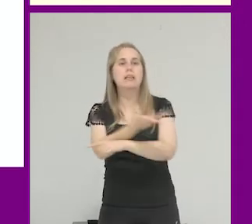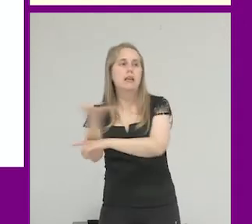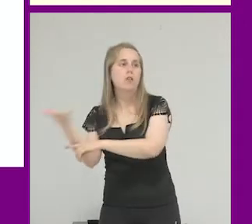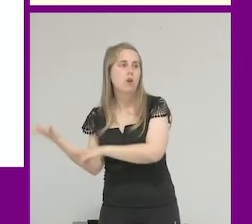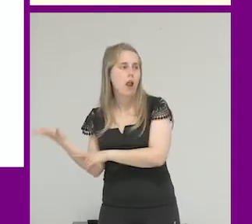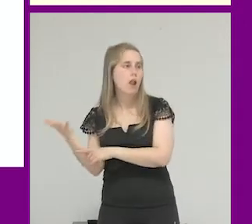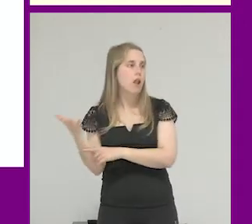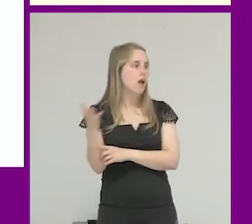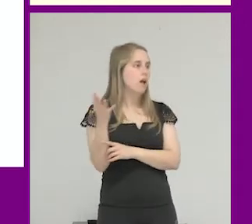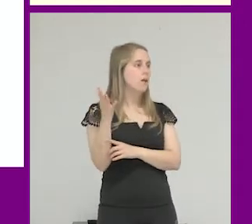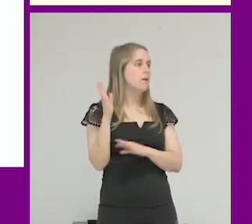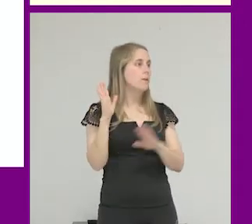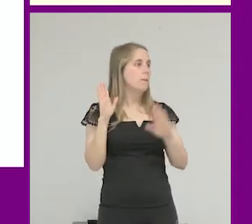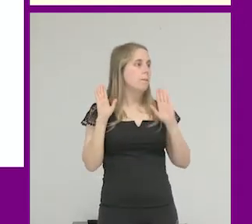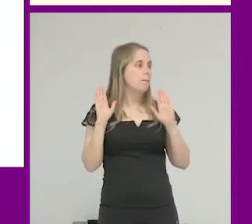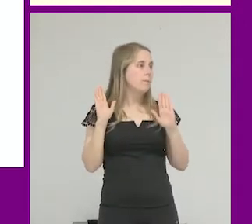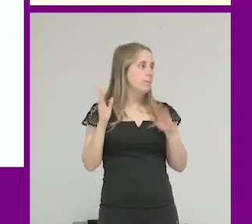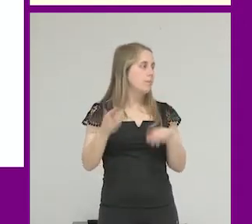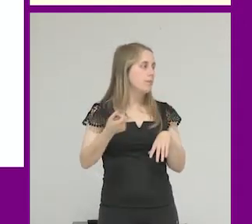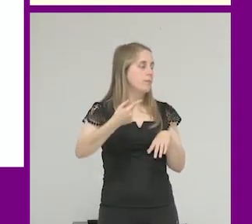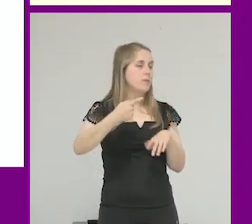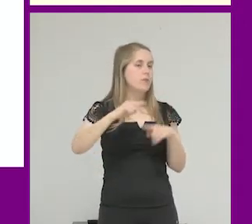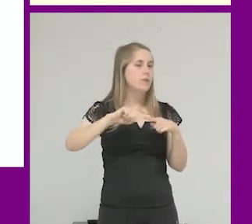izan da.